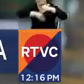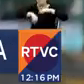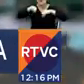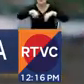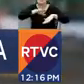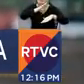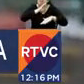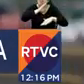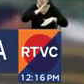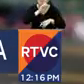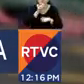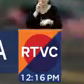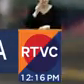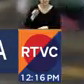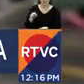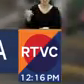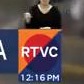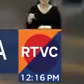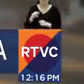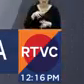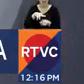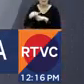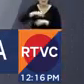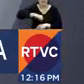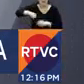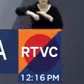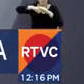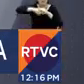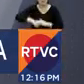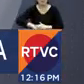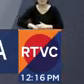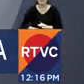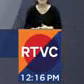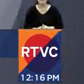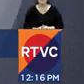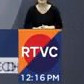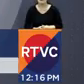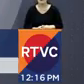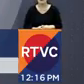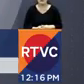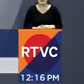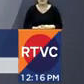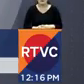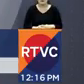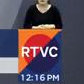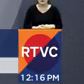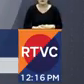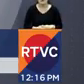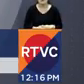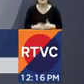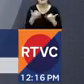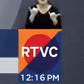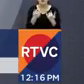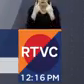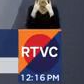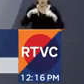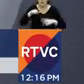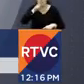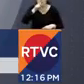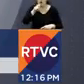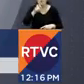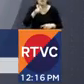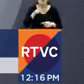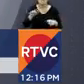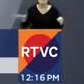veedores denuncian que esto va en contra de los derechos humanos. Las cifras muestran un hacinamiento en el área metropolitana de